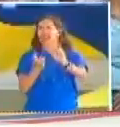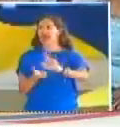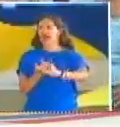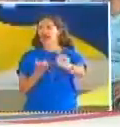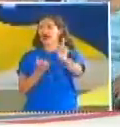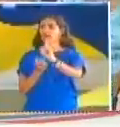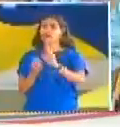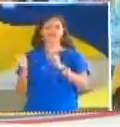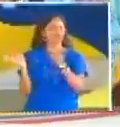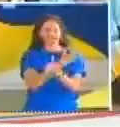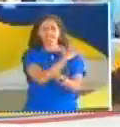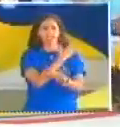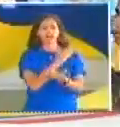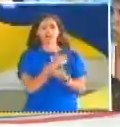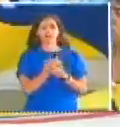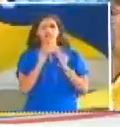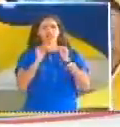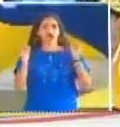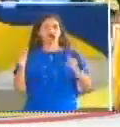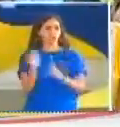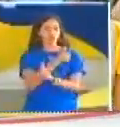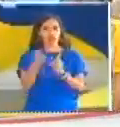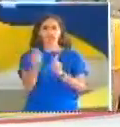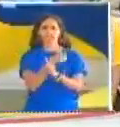los llamados a violencia y las amenazas.